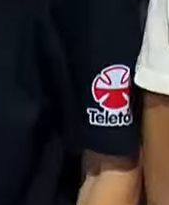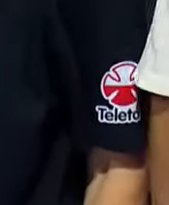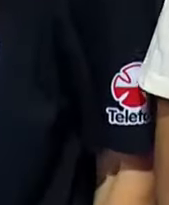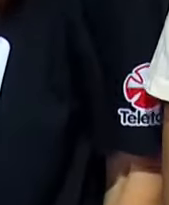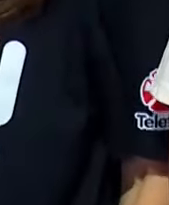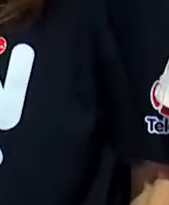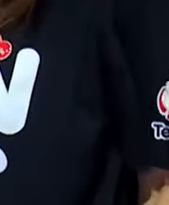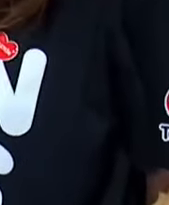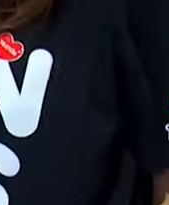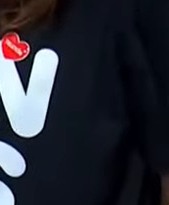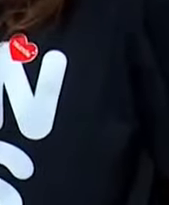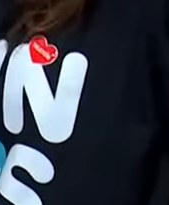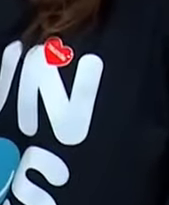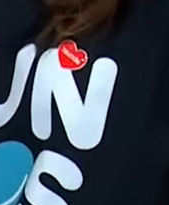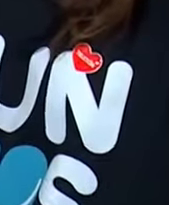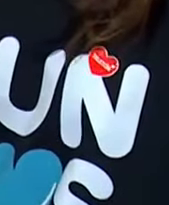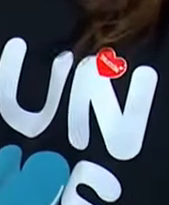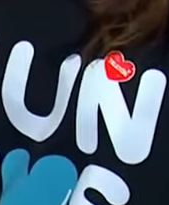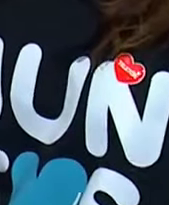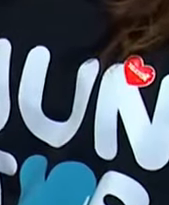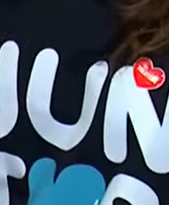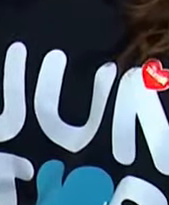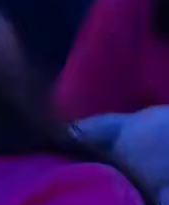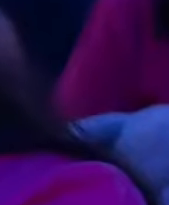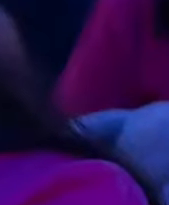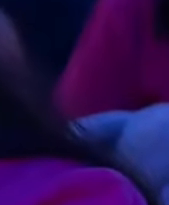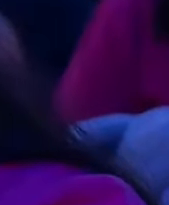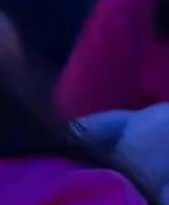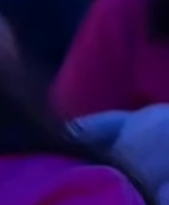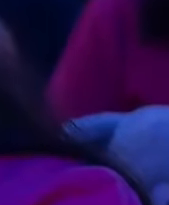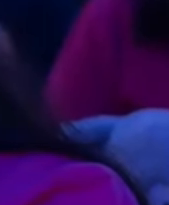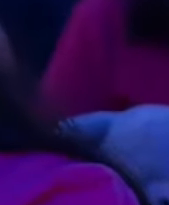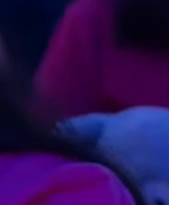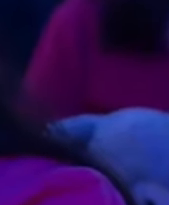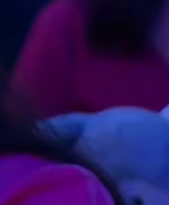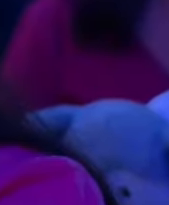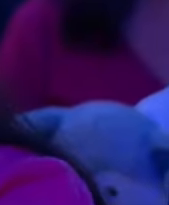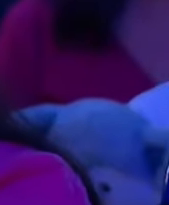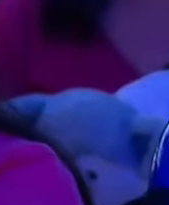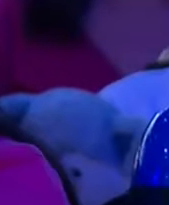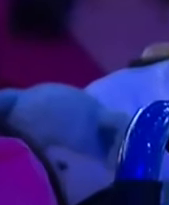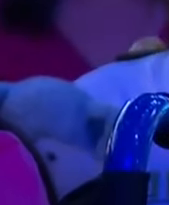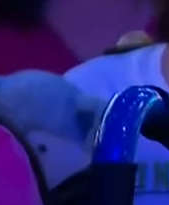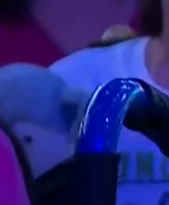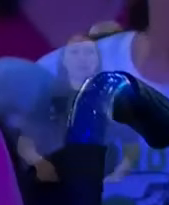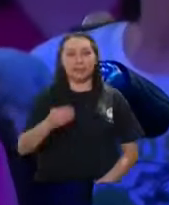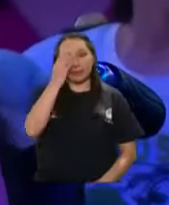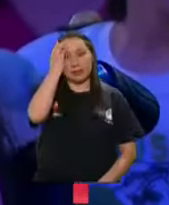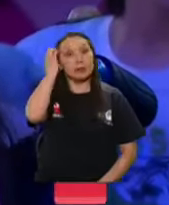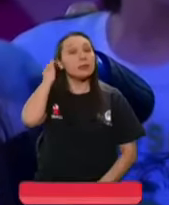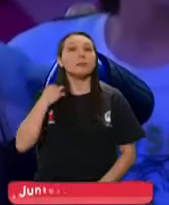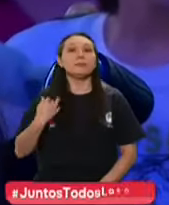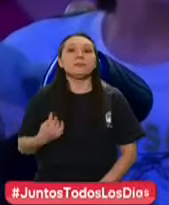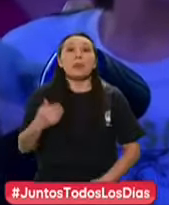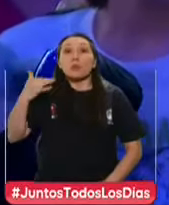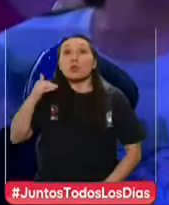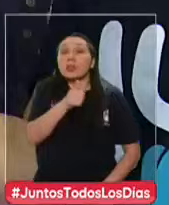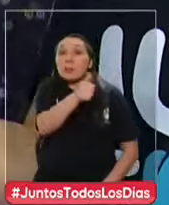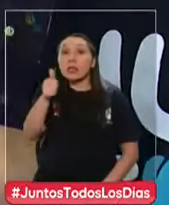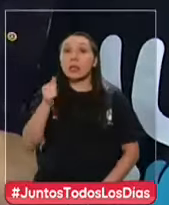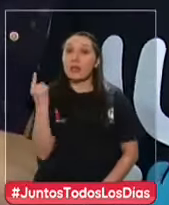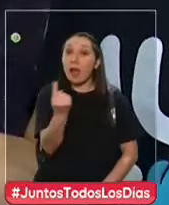Todos, por favor, a donar, porque es muy importante. Esta plata es muy, pero muy importante para todos, cada uno